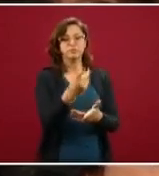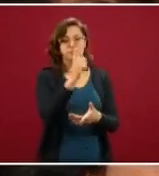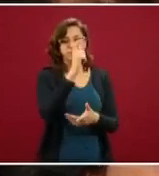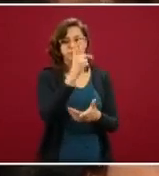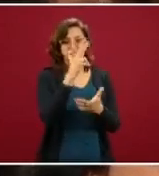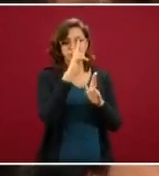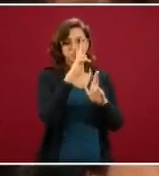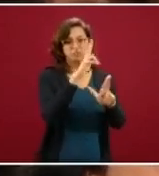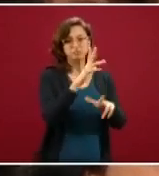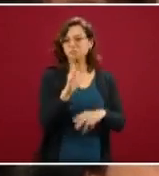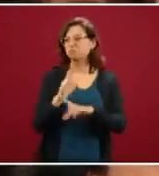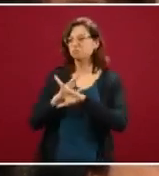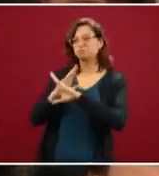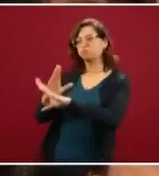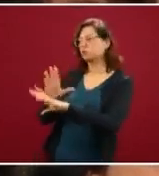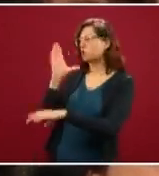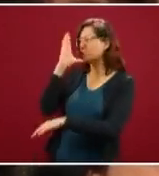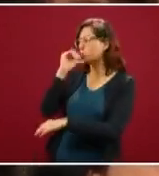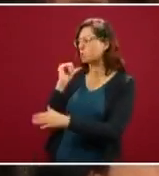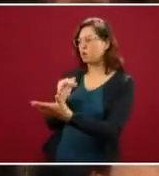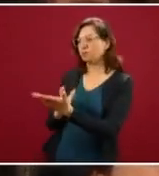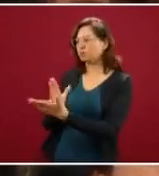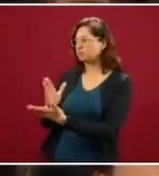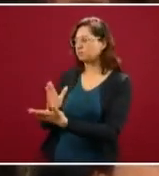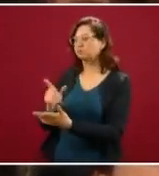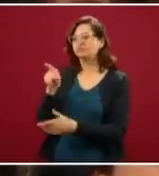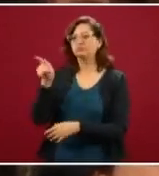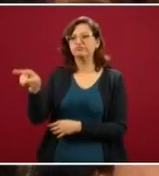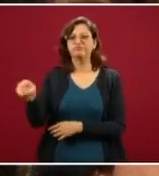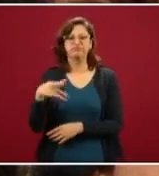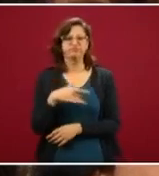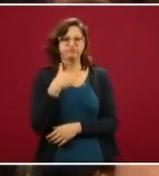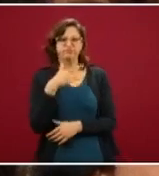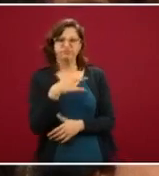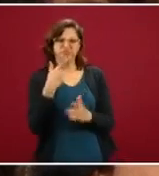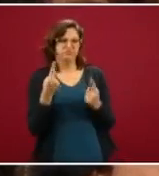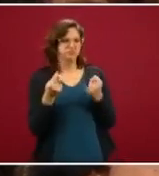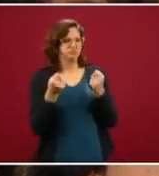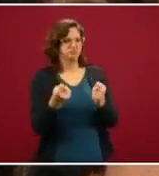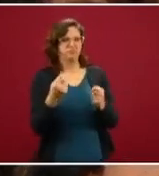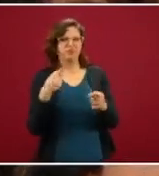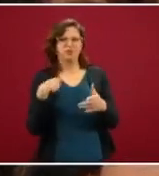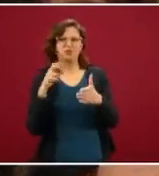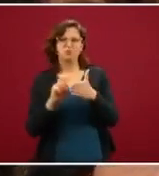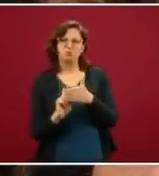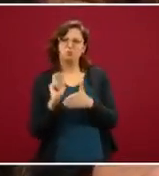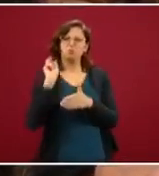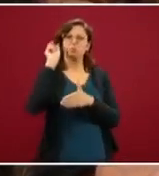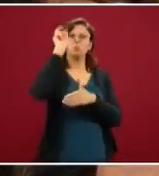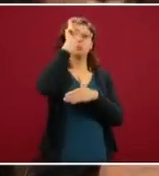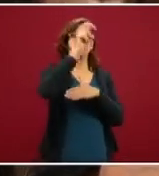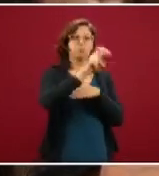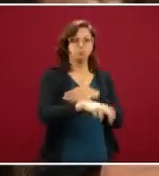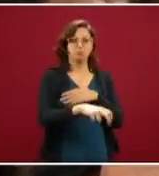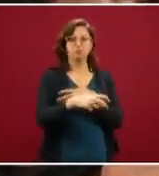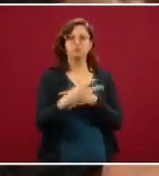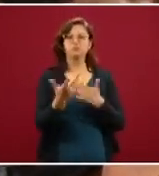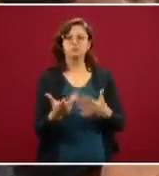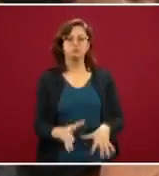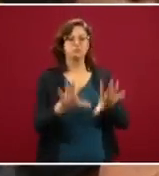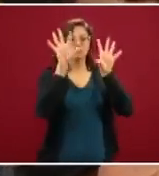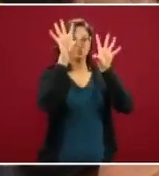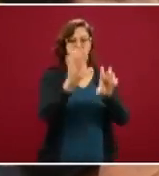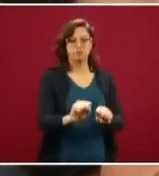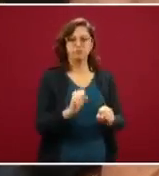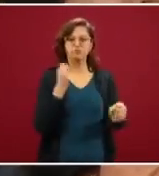resguardado. Ella más tarde se brincó, desgraciadamente, estaba en crisis, fue apresada,